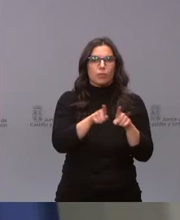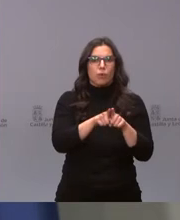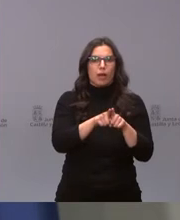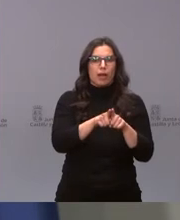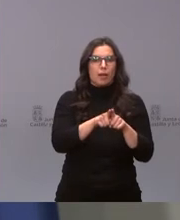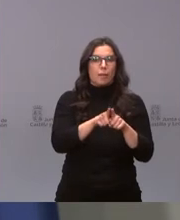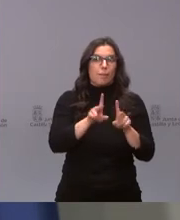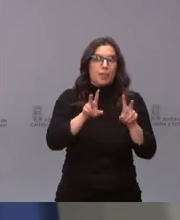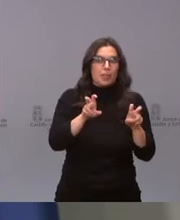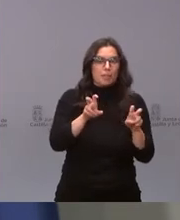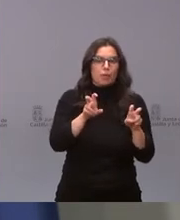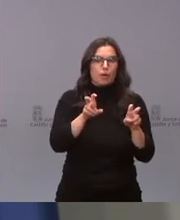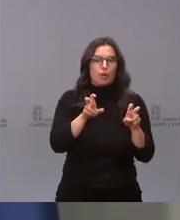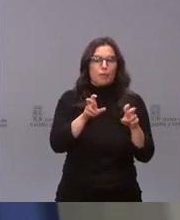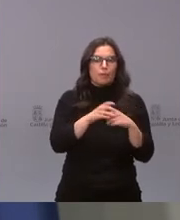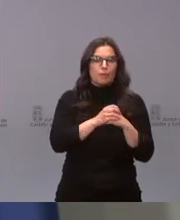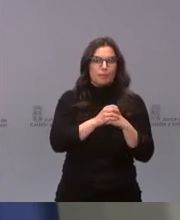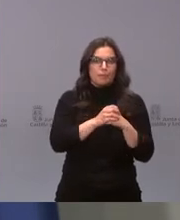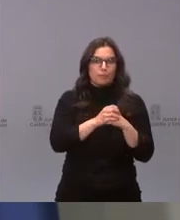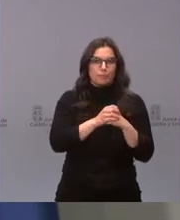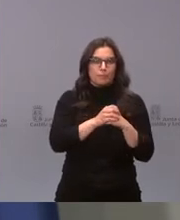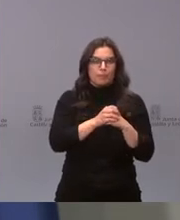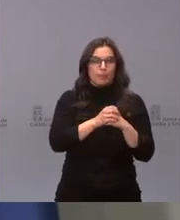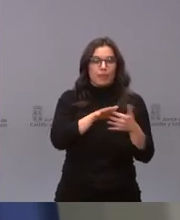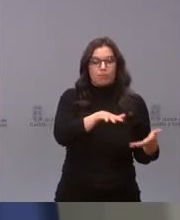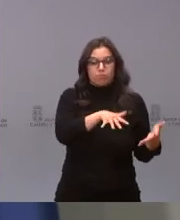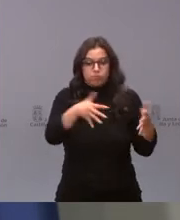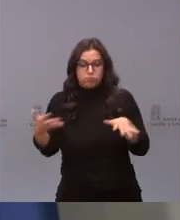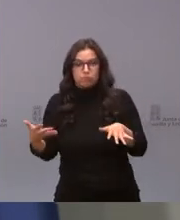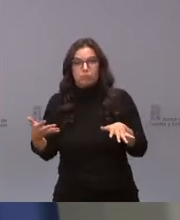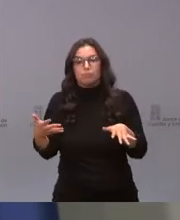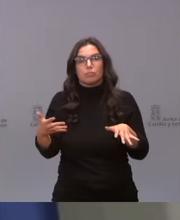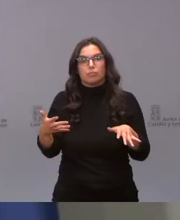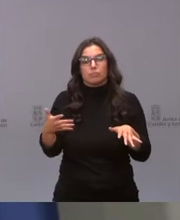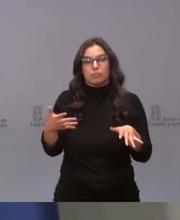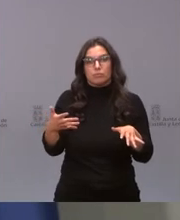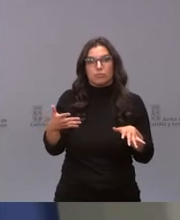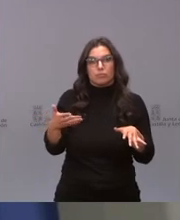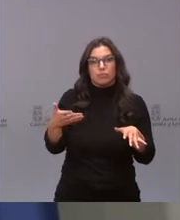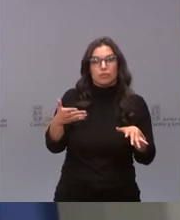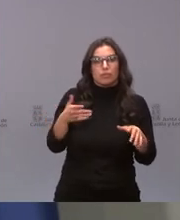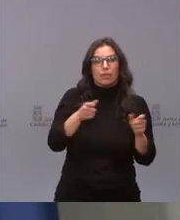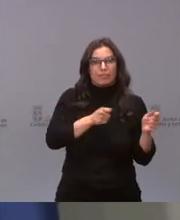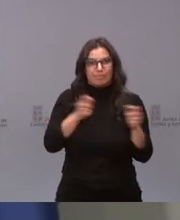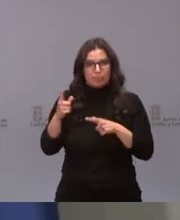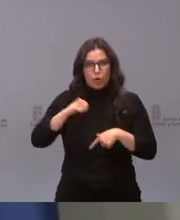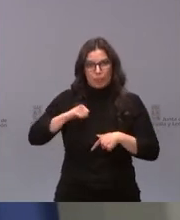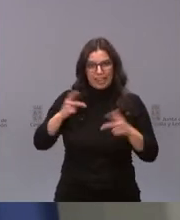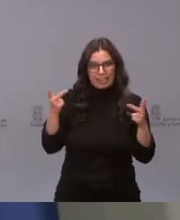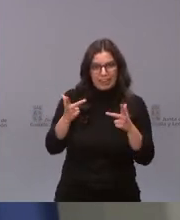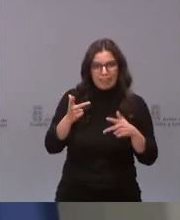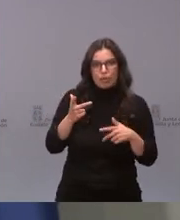con exactitud lo que ocurre tanto en mortalidad como en cuidados intensivos, como en los